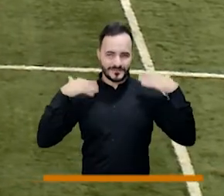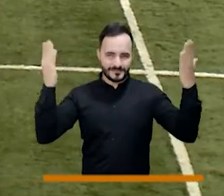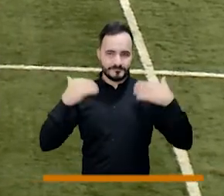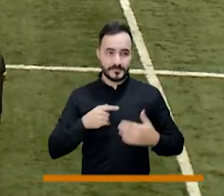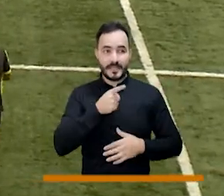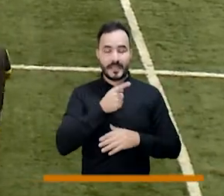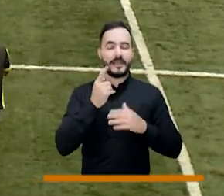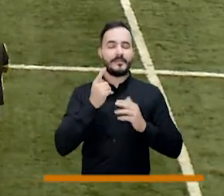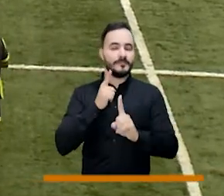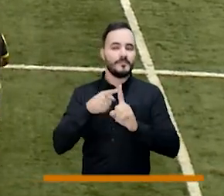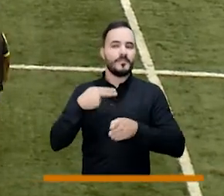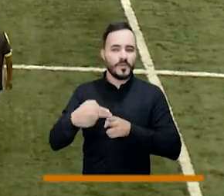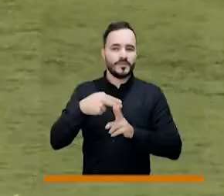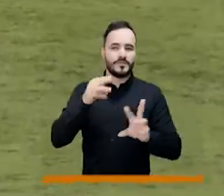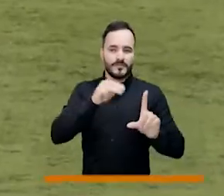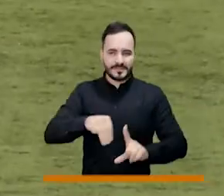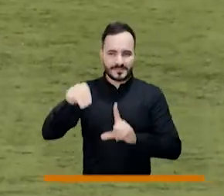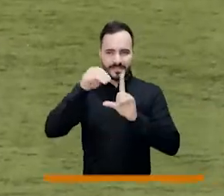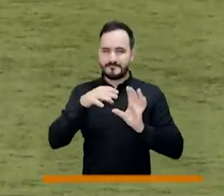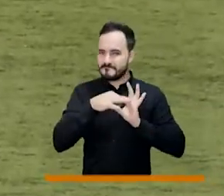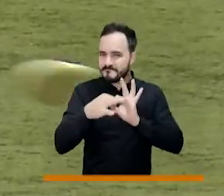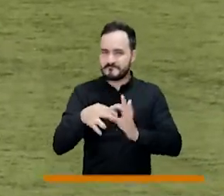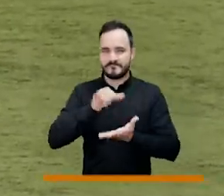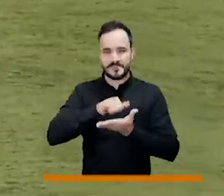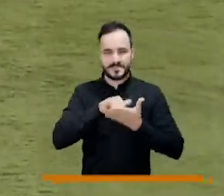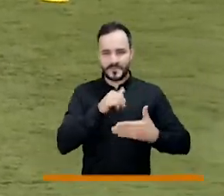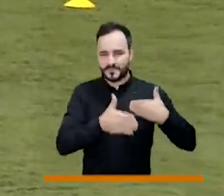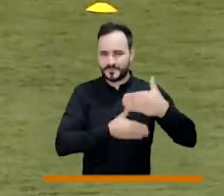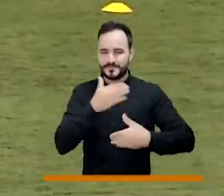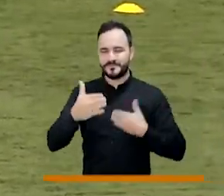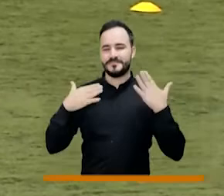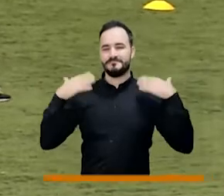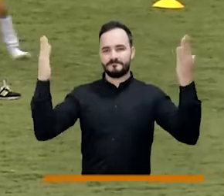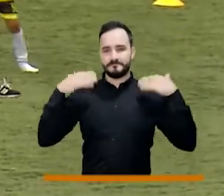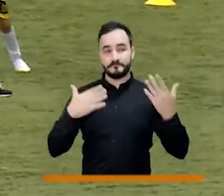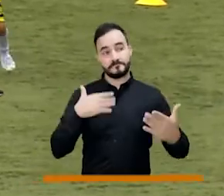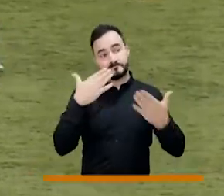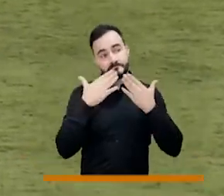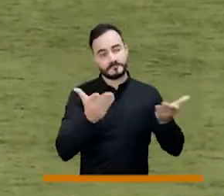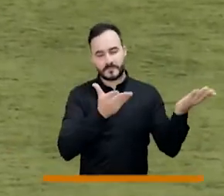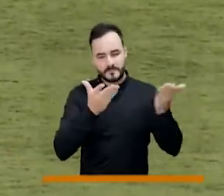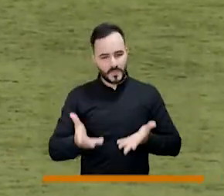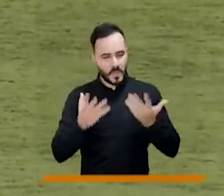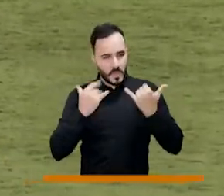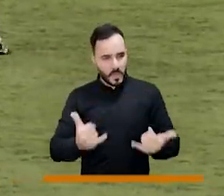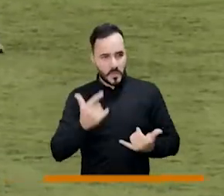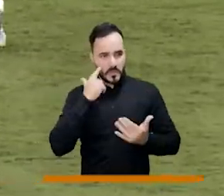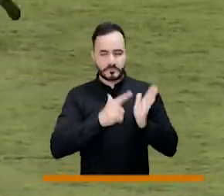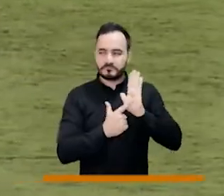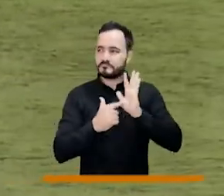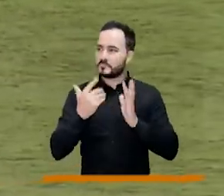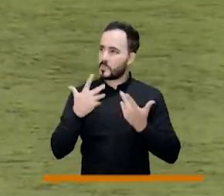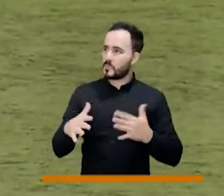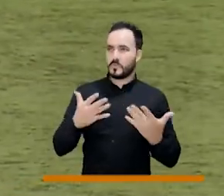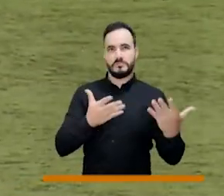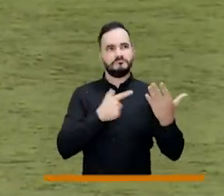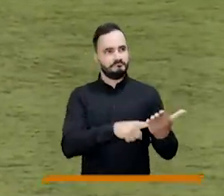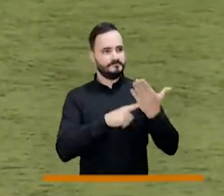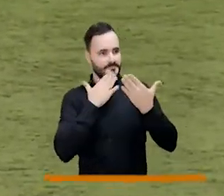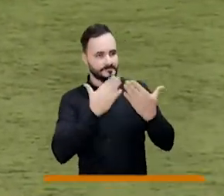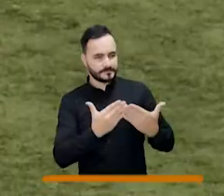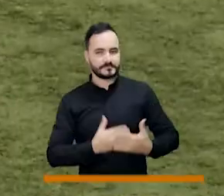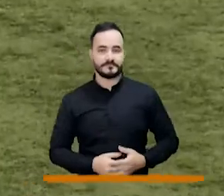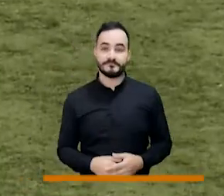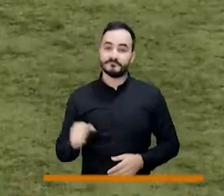Educación Física, aspirante a maestría en ese ramo. Bienvenido y gracias por estar presentándonos hoy estos espacios en De Frente a